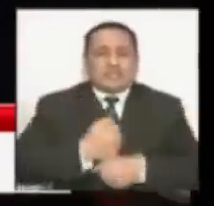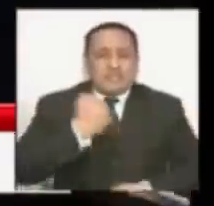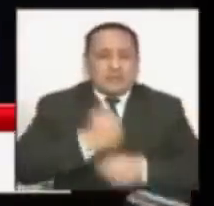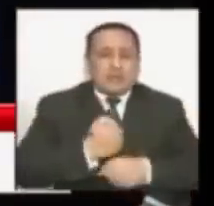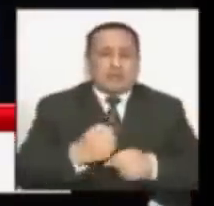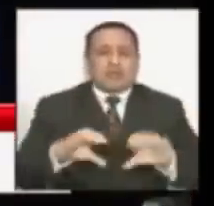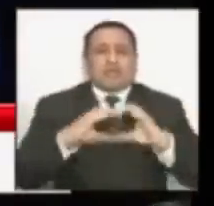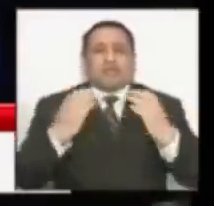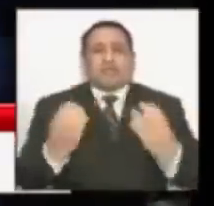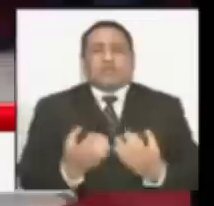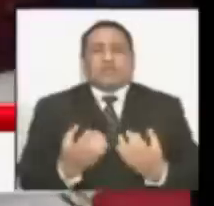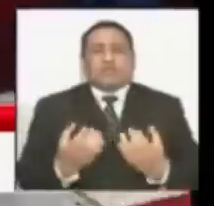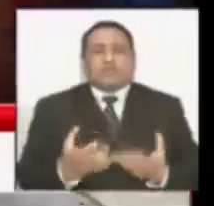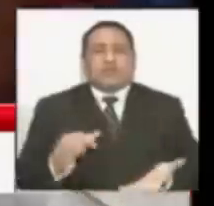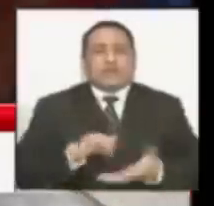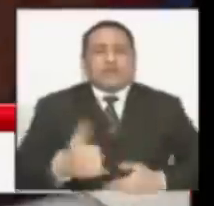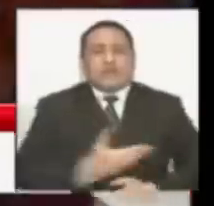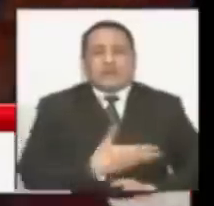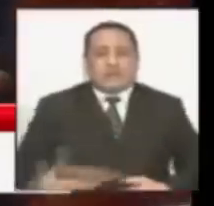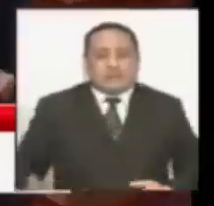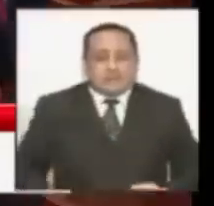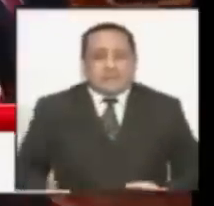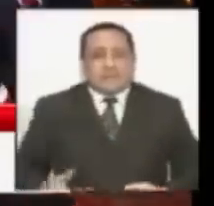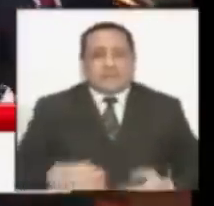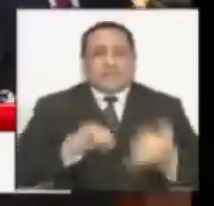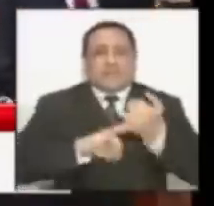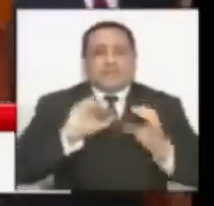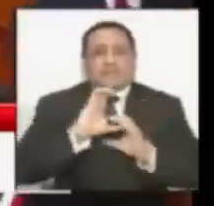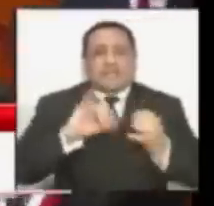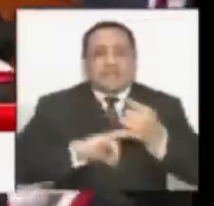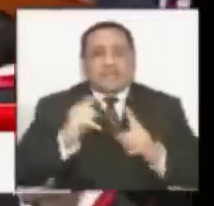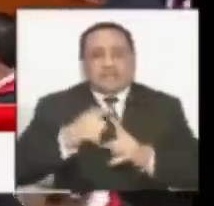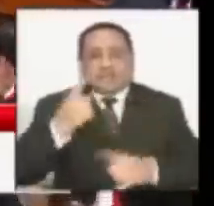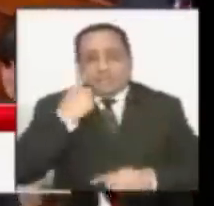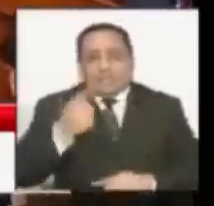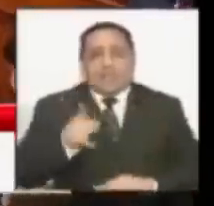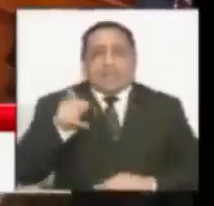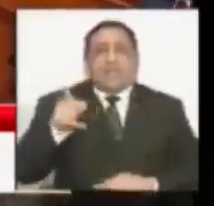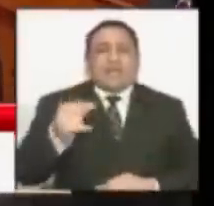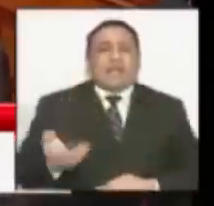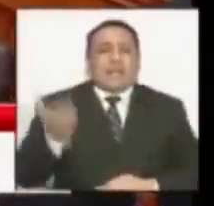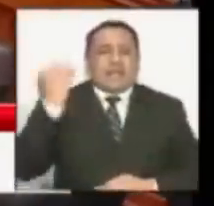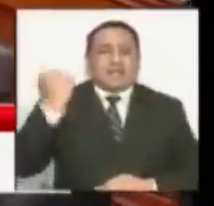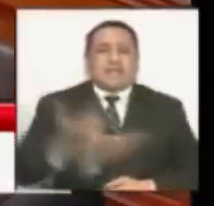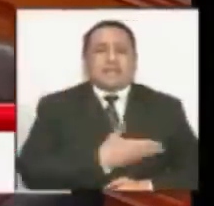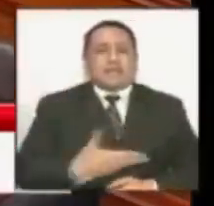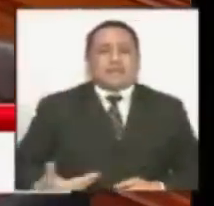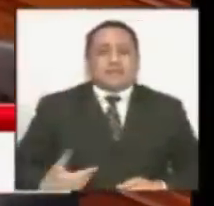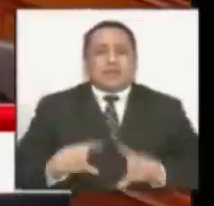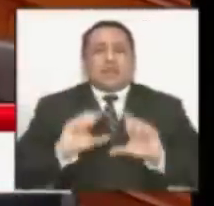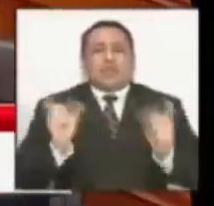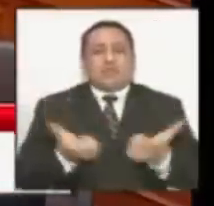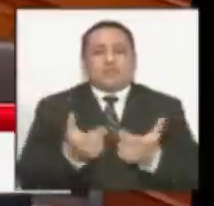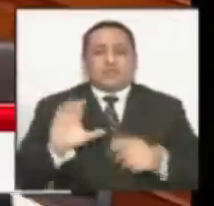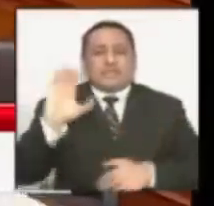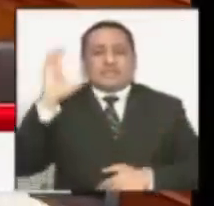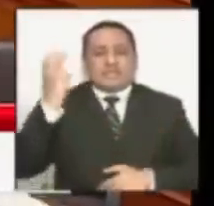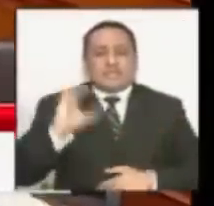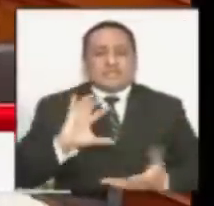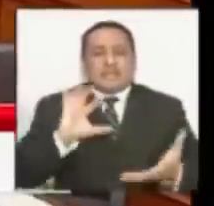general, hizo un reconocimiento a los jóvenes por enfrentar la crisis política y dijo que la PECA Presidente de la República, que es como se